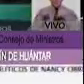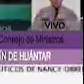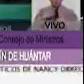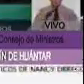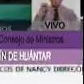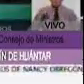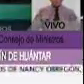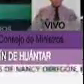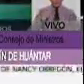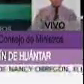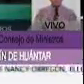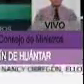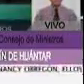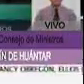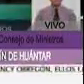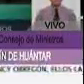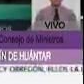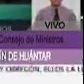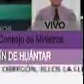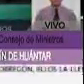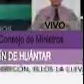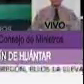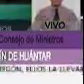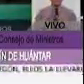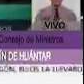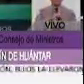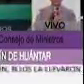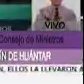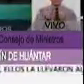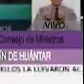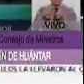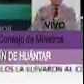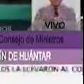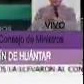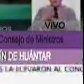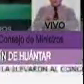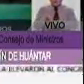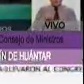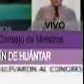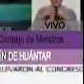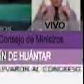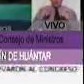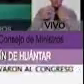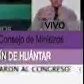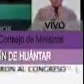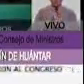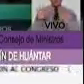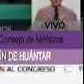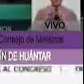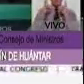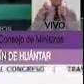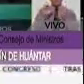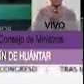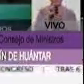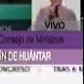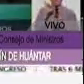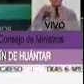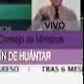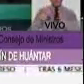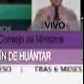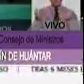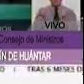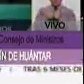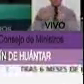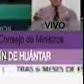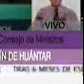así. Nosotros no hemos inducido ni hemos interferido en la decisión del caso Chavín de Guantánamo por parte del